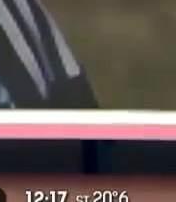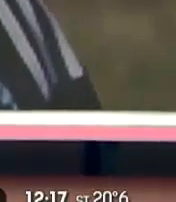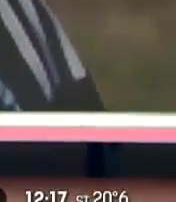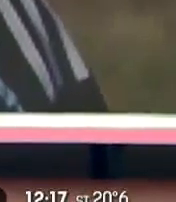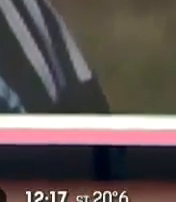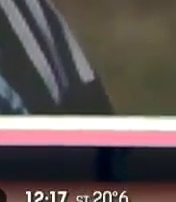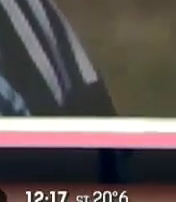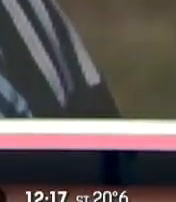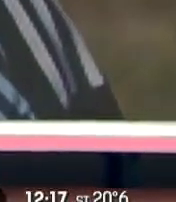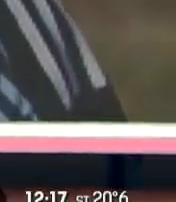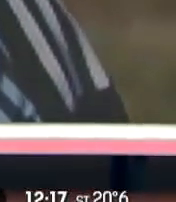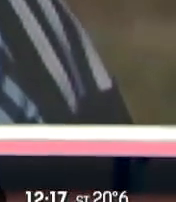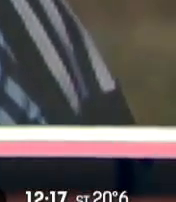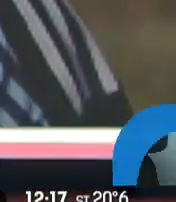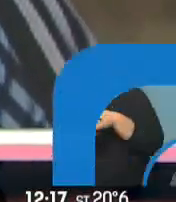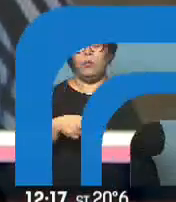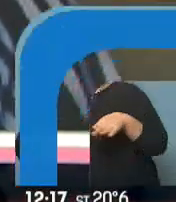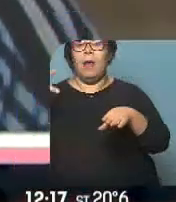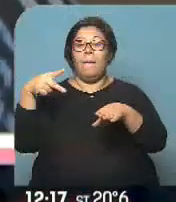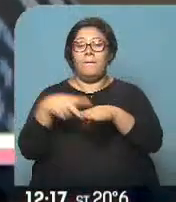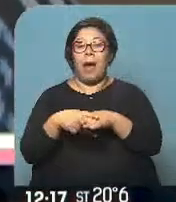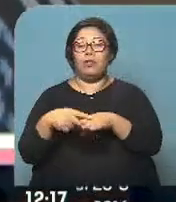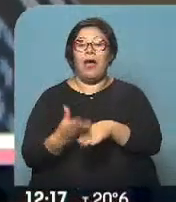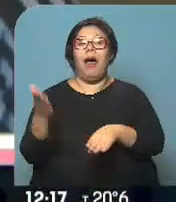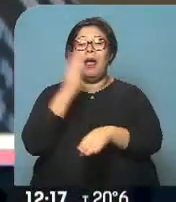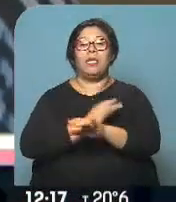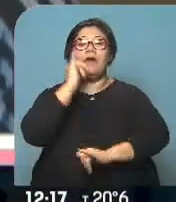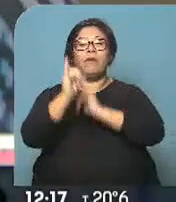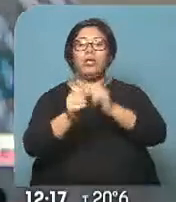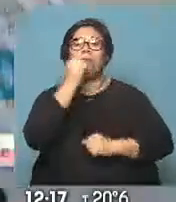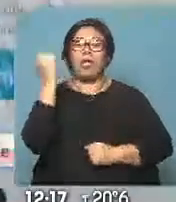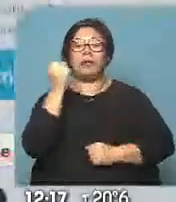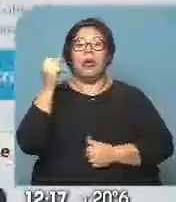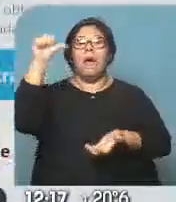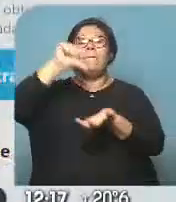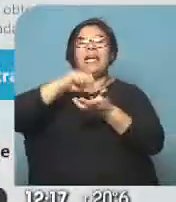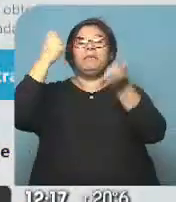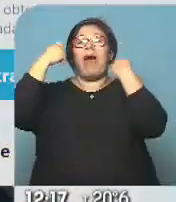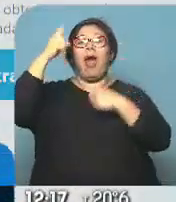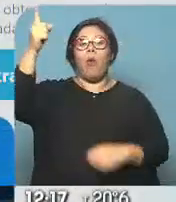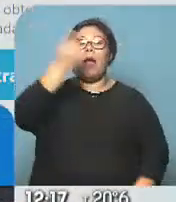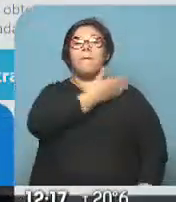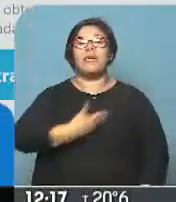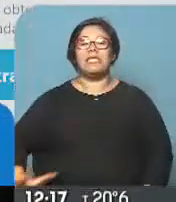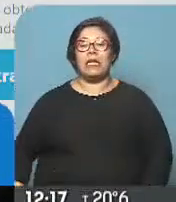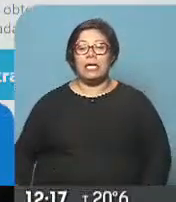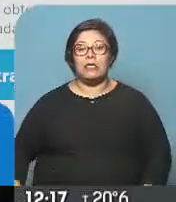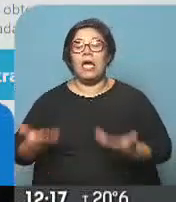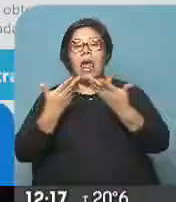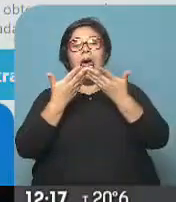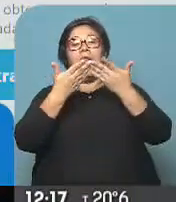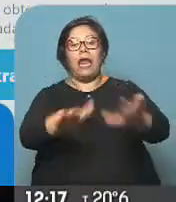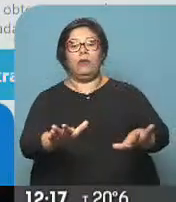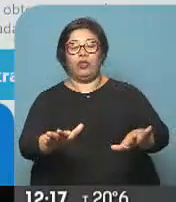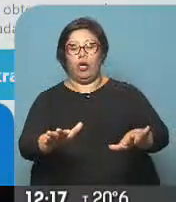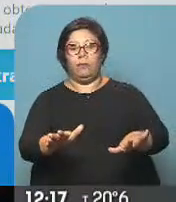Impactante antes de la pausa para la región, para la zona, para nuestros vecinos. Estamos hablando de Paraguay porque el presidente Horacio Cartes renunció a su puesto al